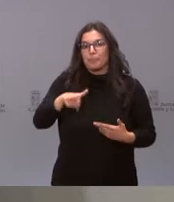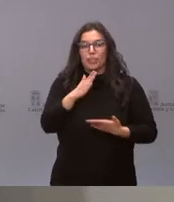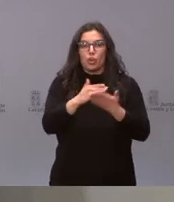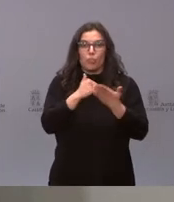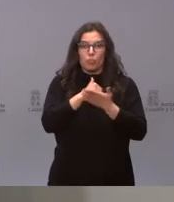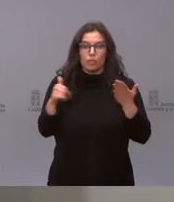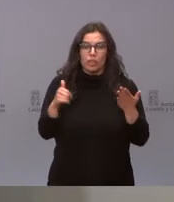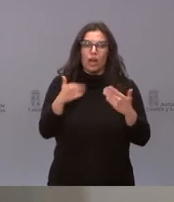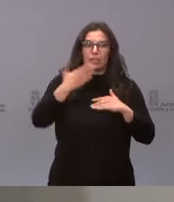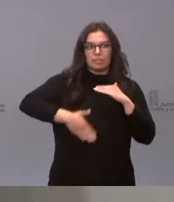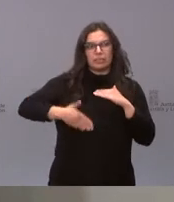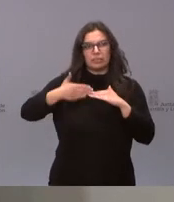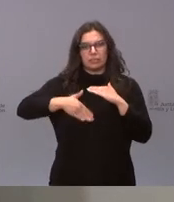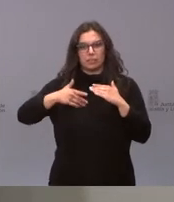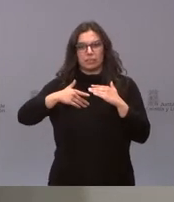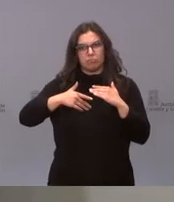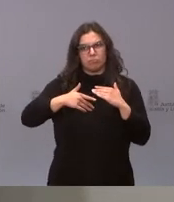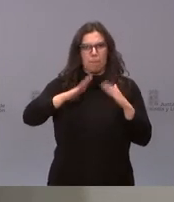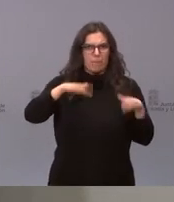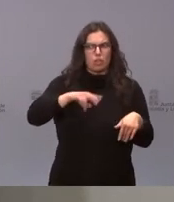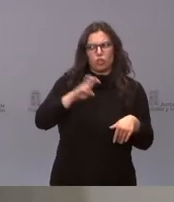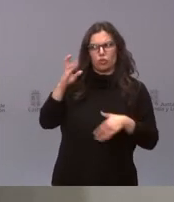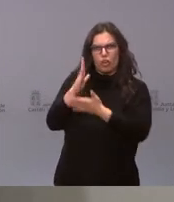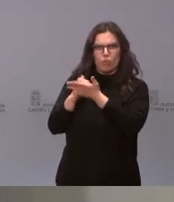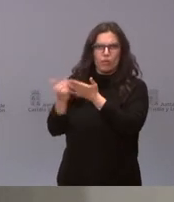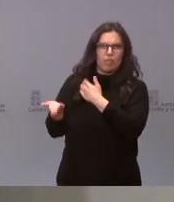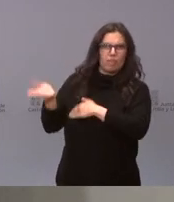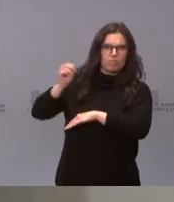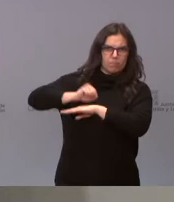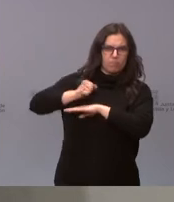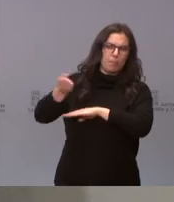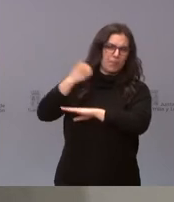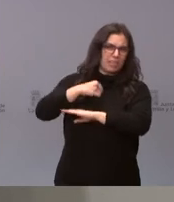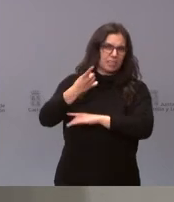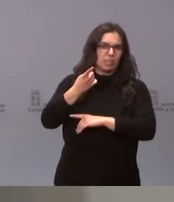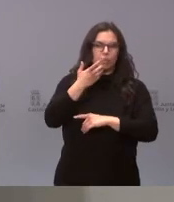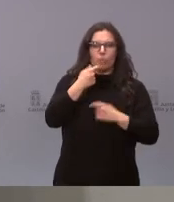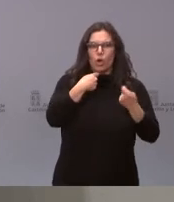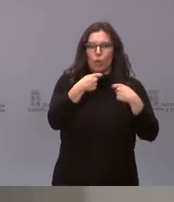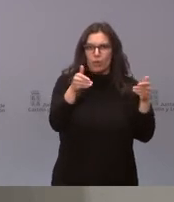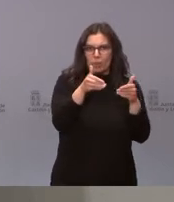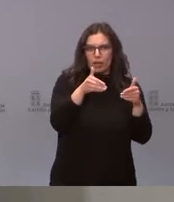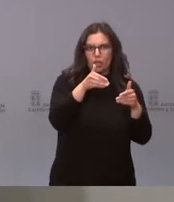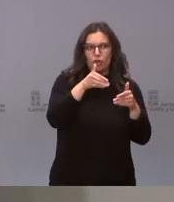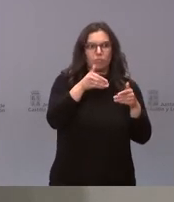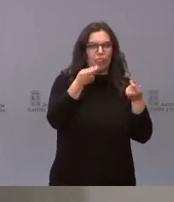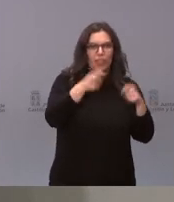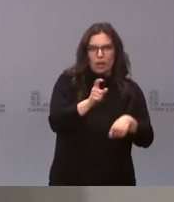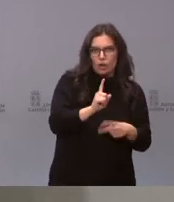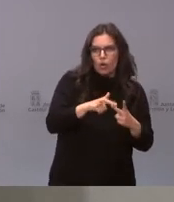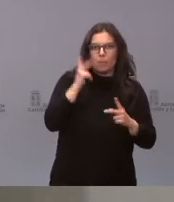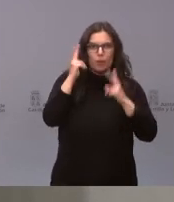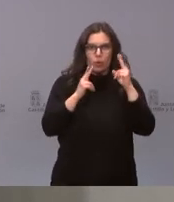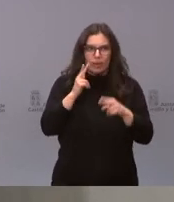menores restricciones que en otras comunidades no hemos cerrado el comercio el pequeño comercio ni las peluquerías ni los